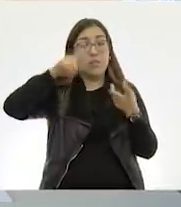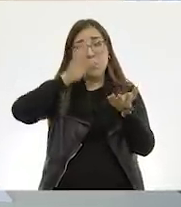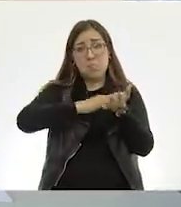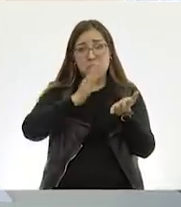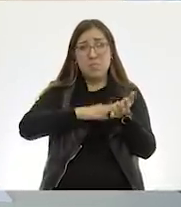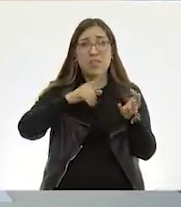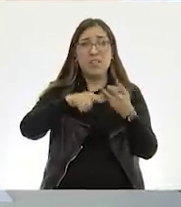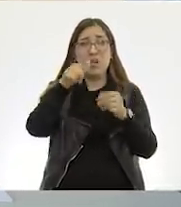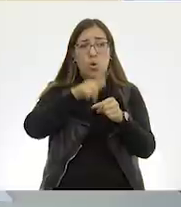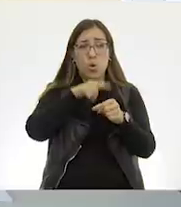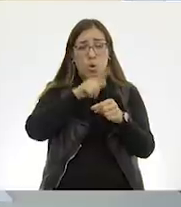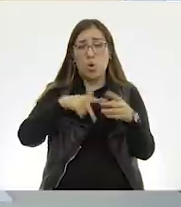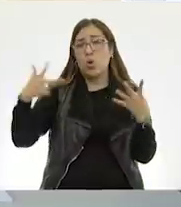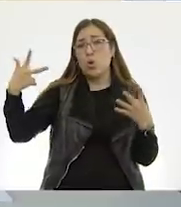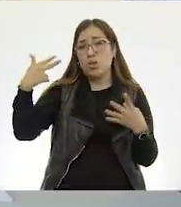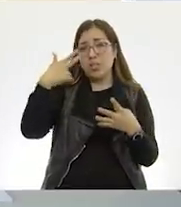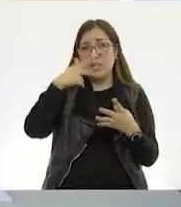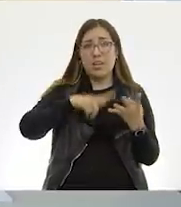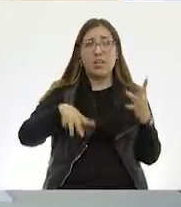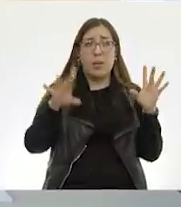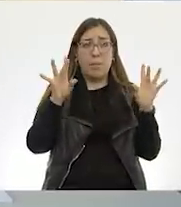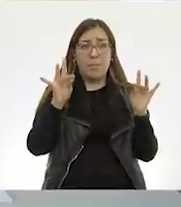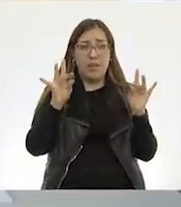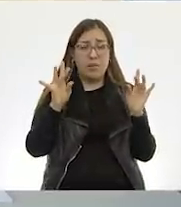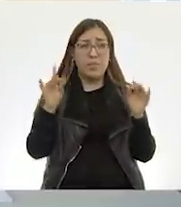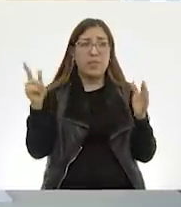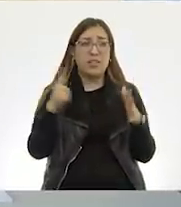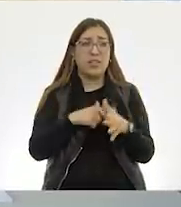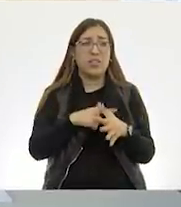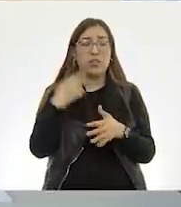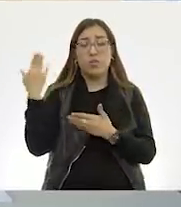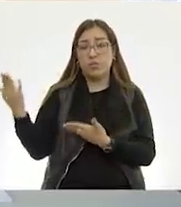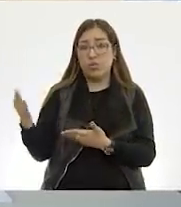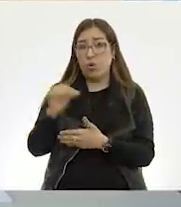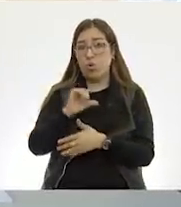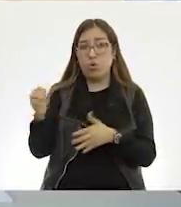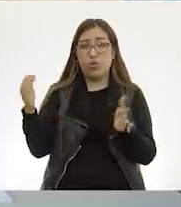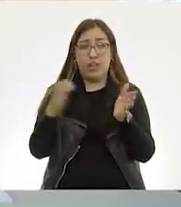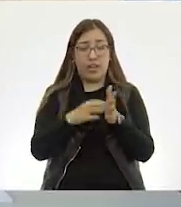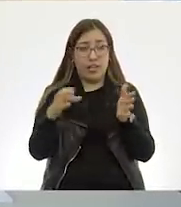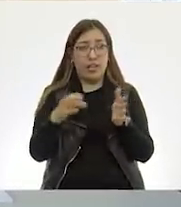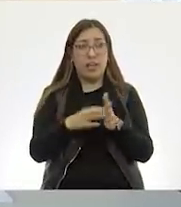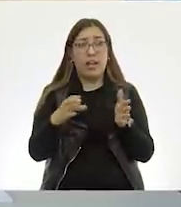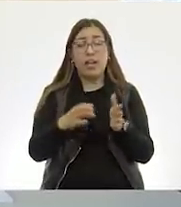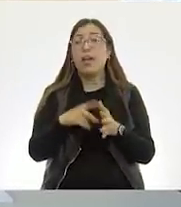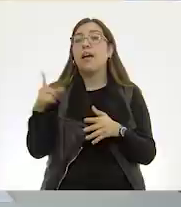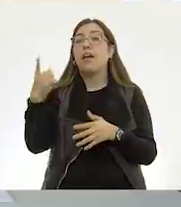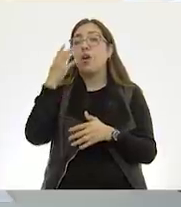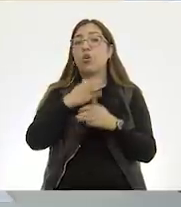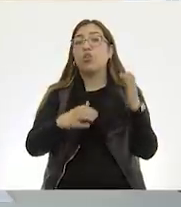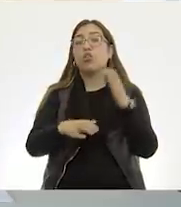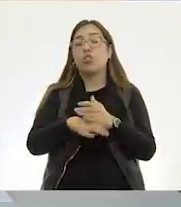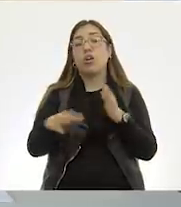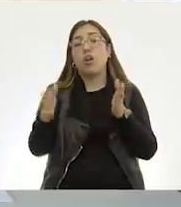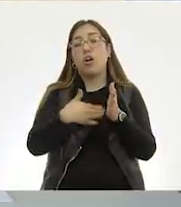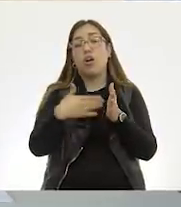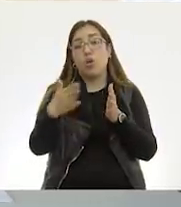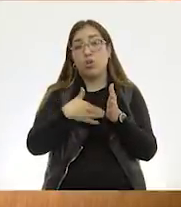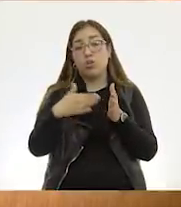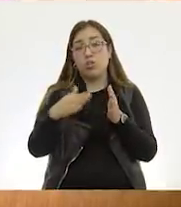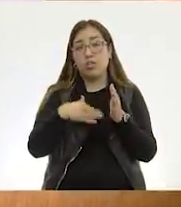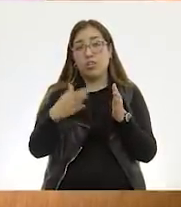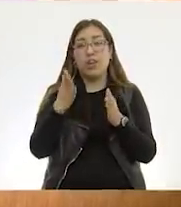colores, tijeras, pegamento o cinta, una caja grande, trapos de cocina y 3 palitos de